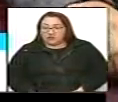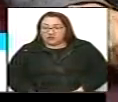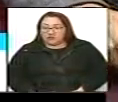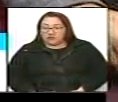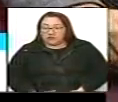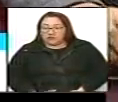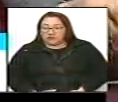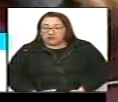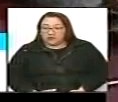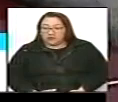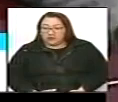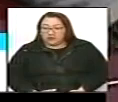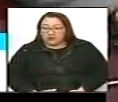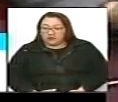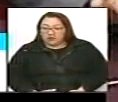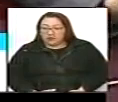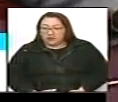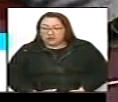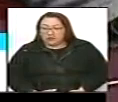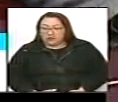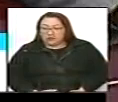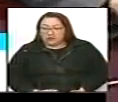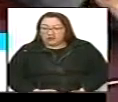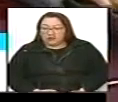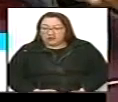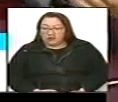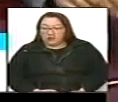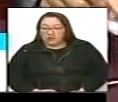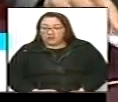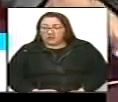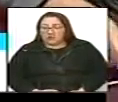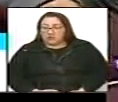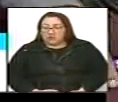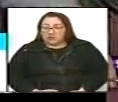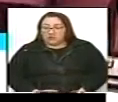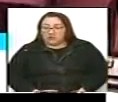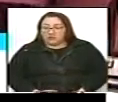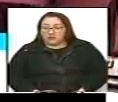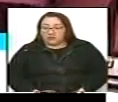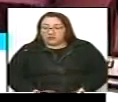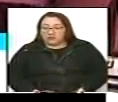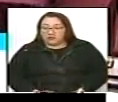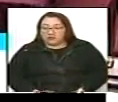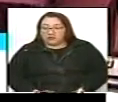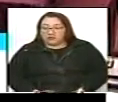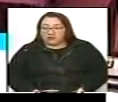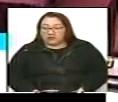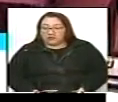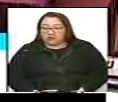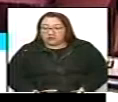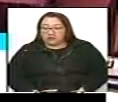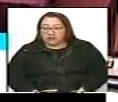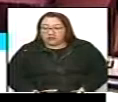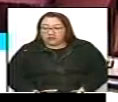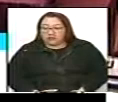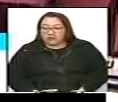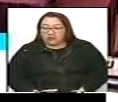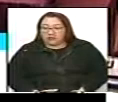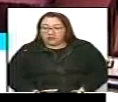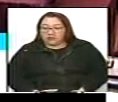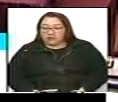Que me parece que quiere una interrupción la congresista Barta, ya, presidente. Congresista Costa, ya hemos seguido 3 interrupciones. En todo